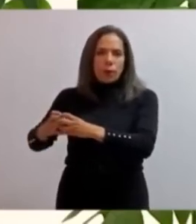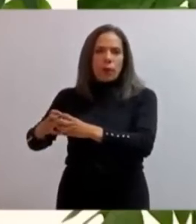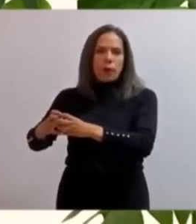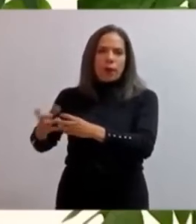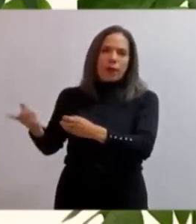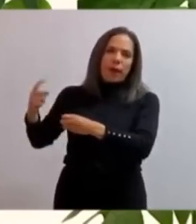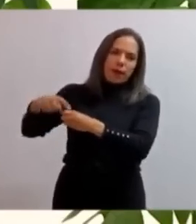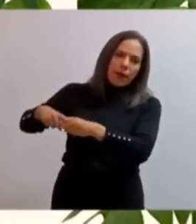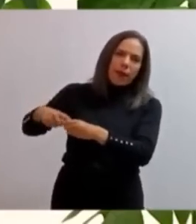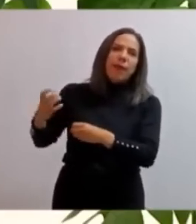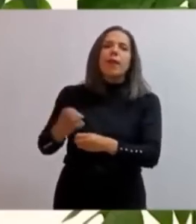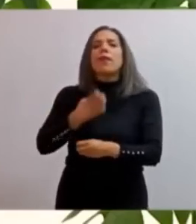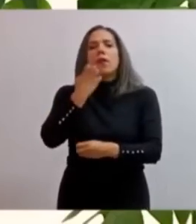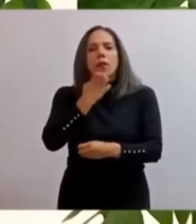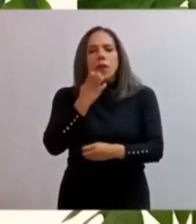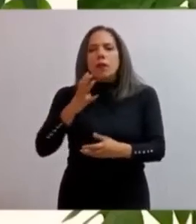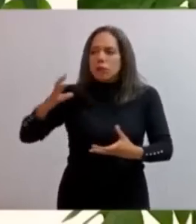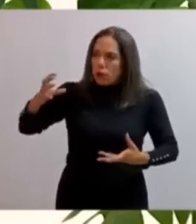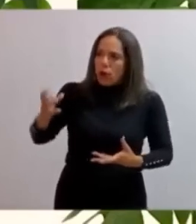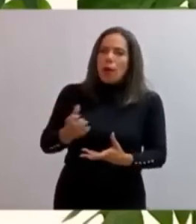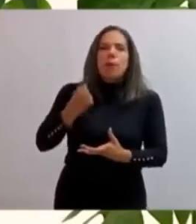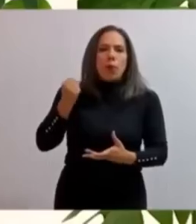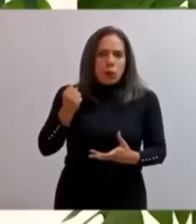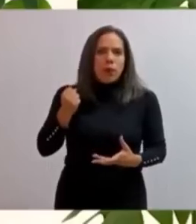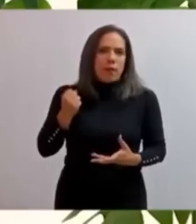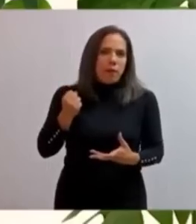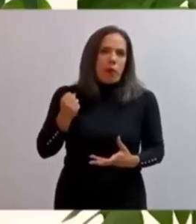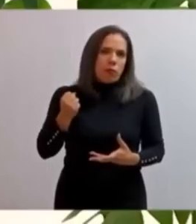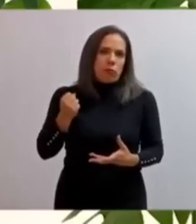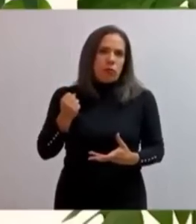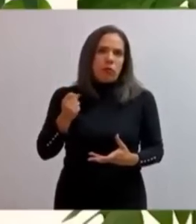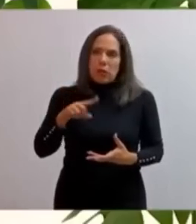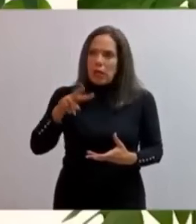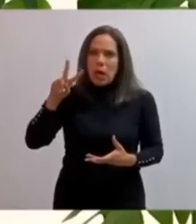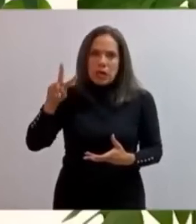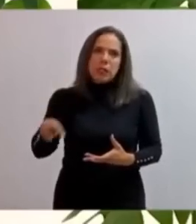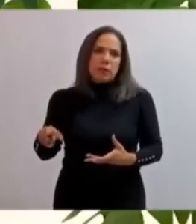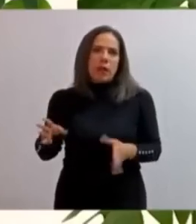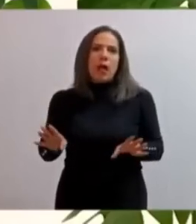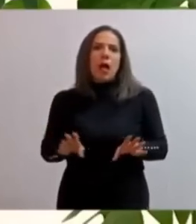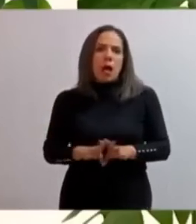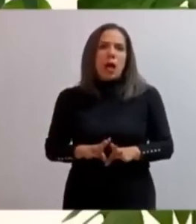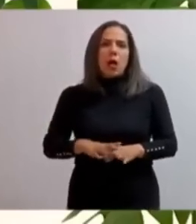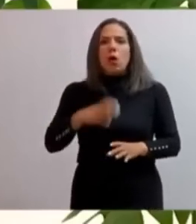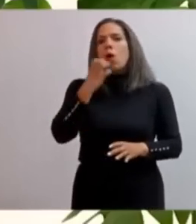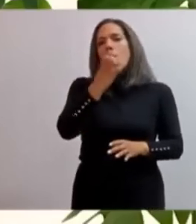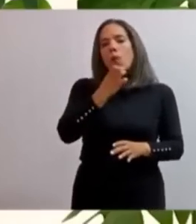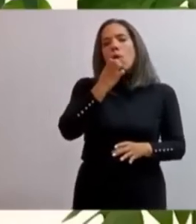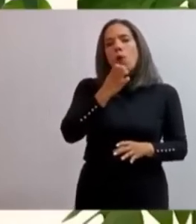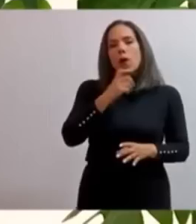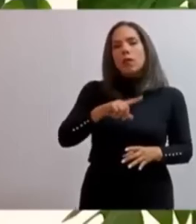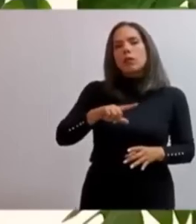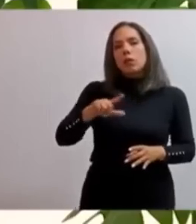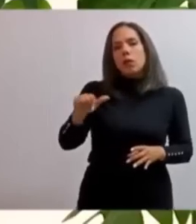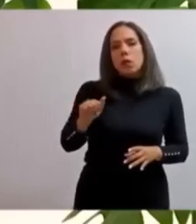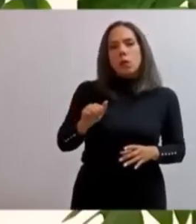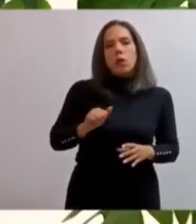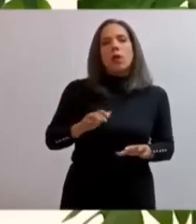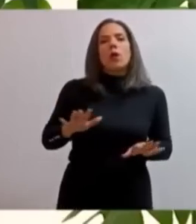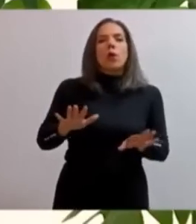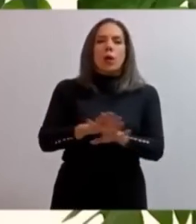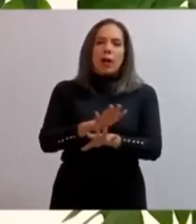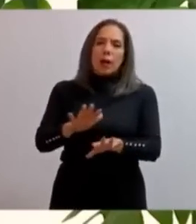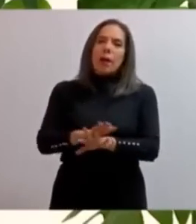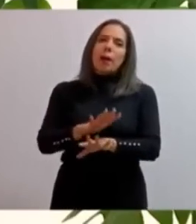escuela. O sea, ¿cómo logramos establecer la vida de la comunidad en la escuela y desde la vida de la comunidad